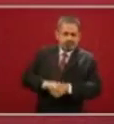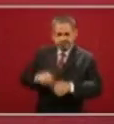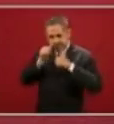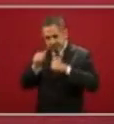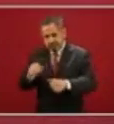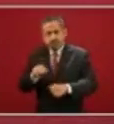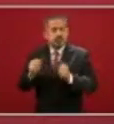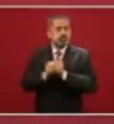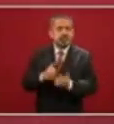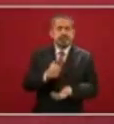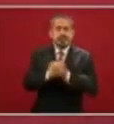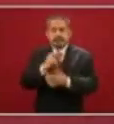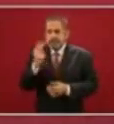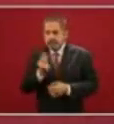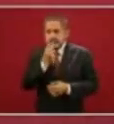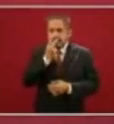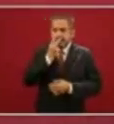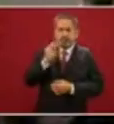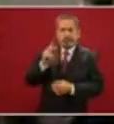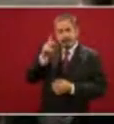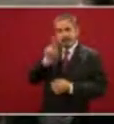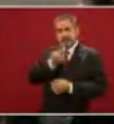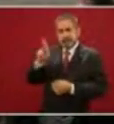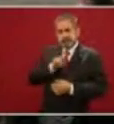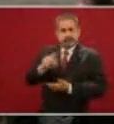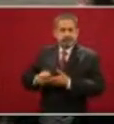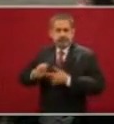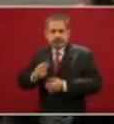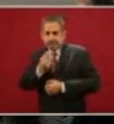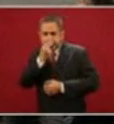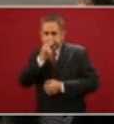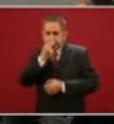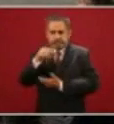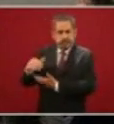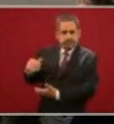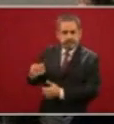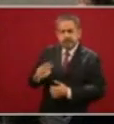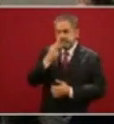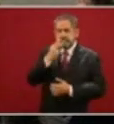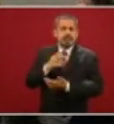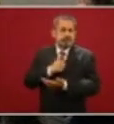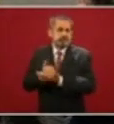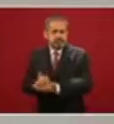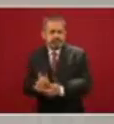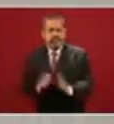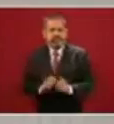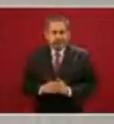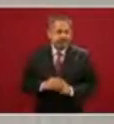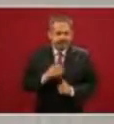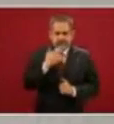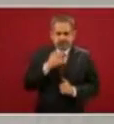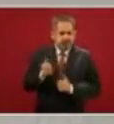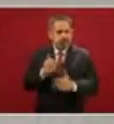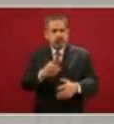respiración asistida, ventilación mecánica asistida, como se conoce médicamente, y no que se saturen